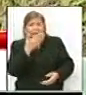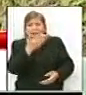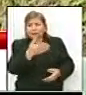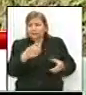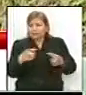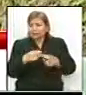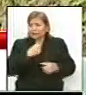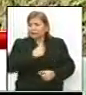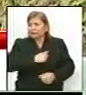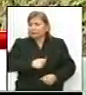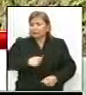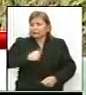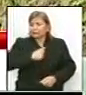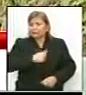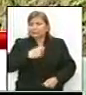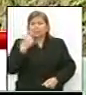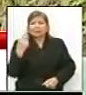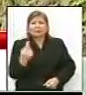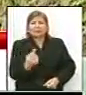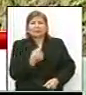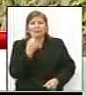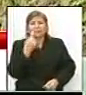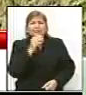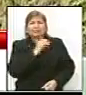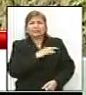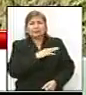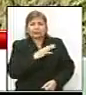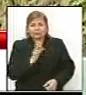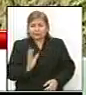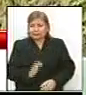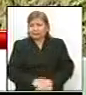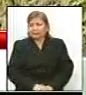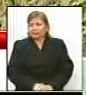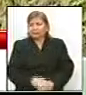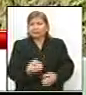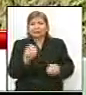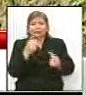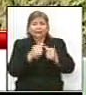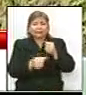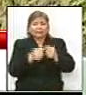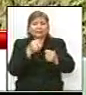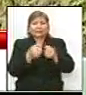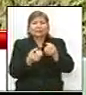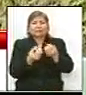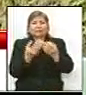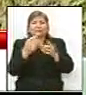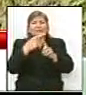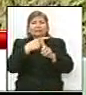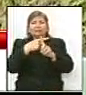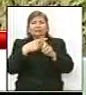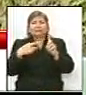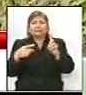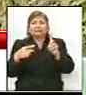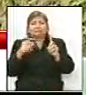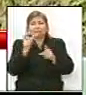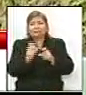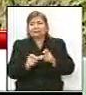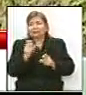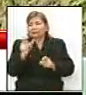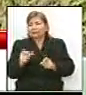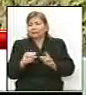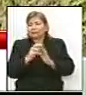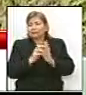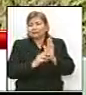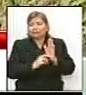congresista, lamentable, solamente beneficia en números casi a la mitad de la población este